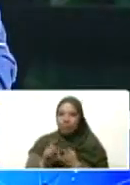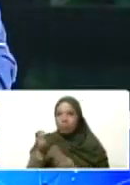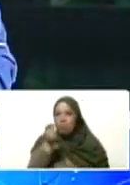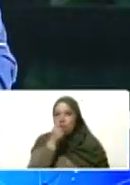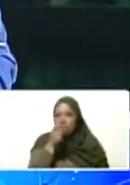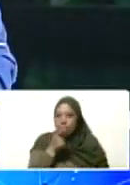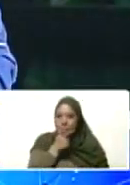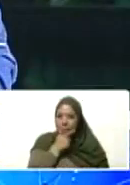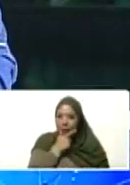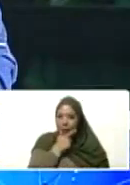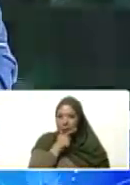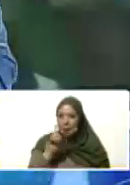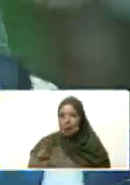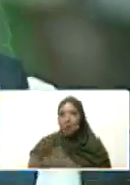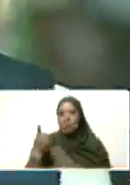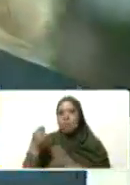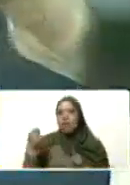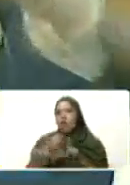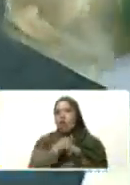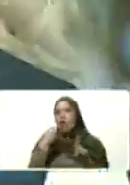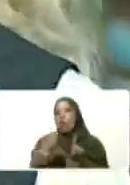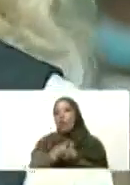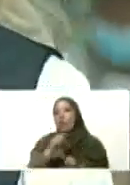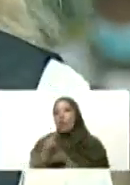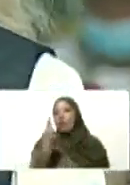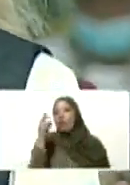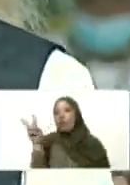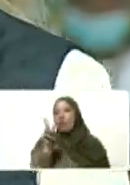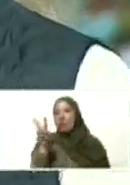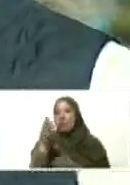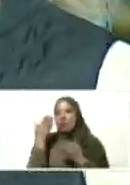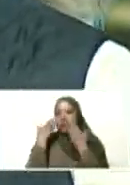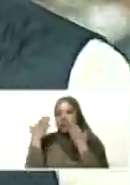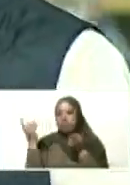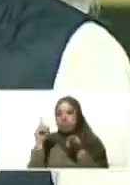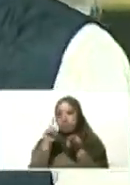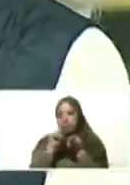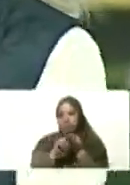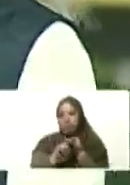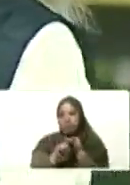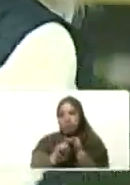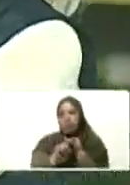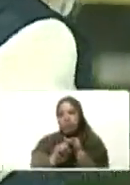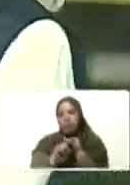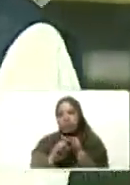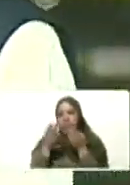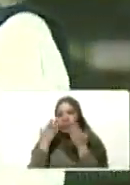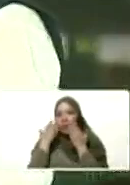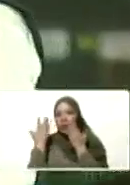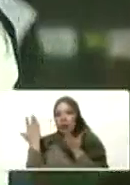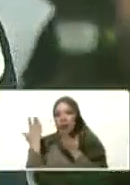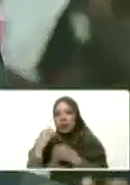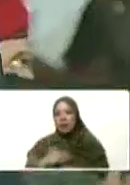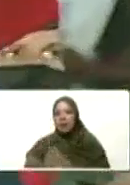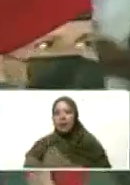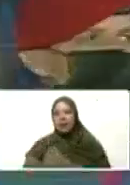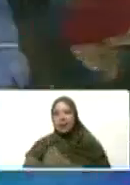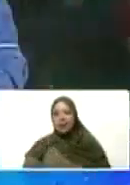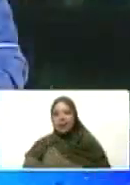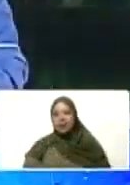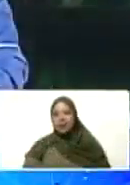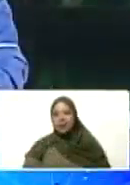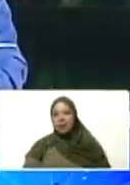hermosa primera combatiente de Venezuela, Cilia Flores de Maduro,